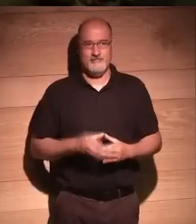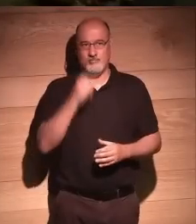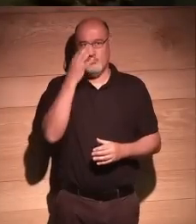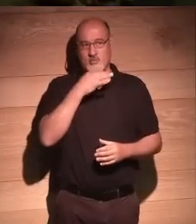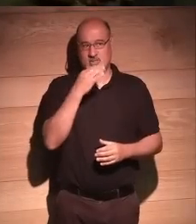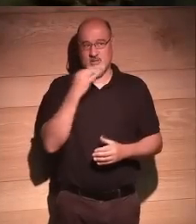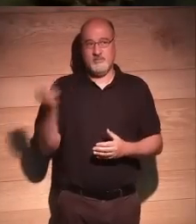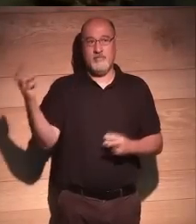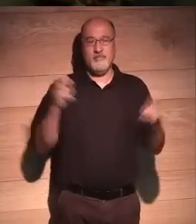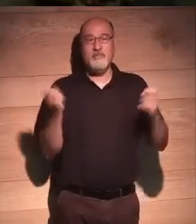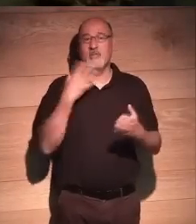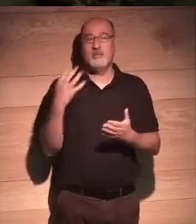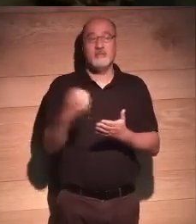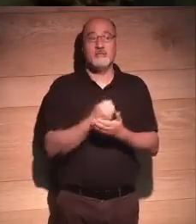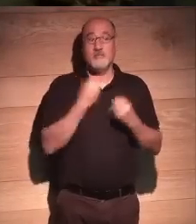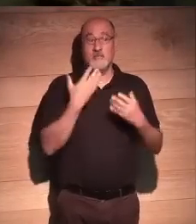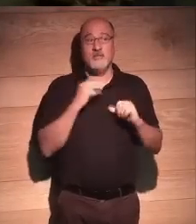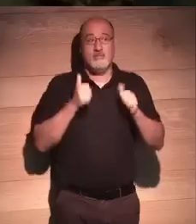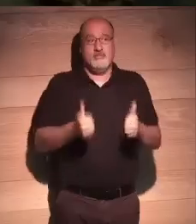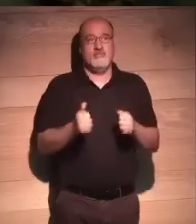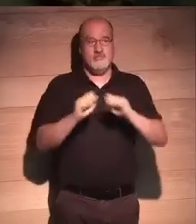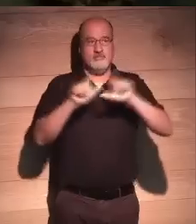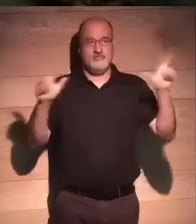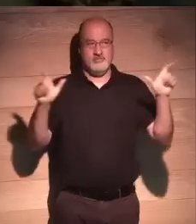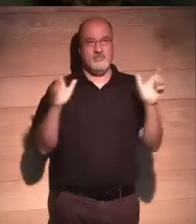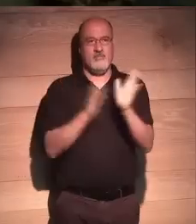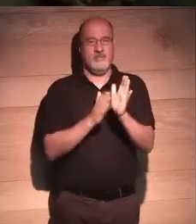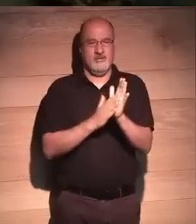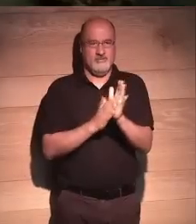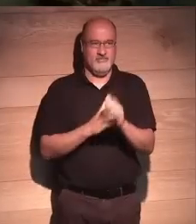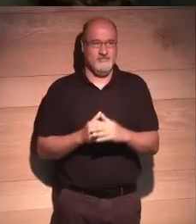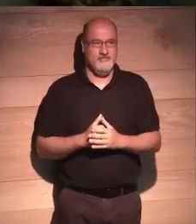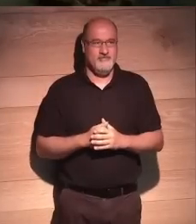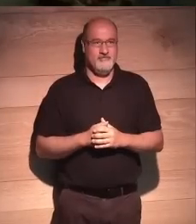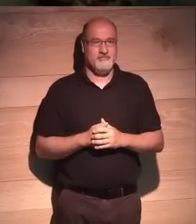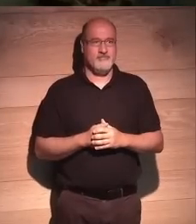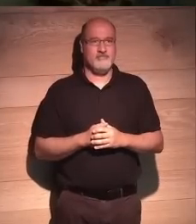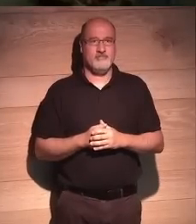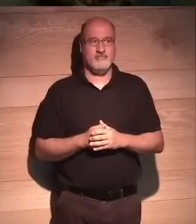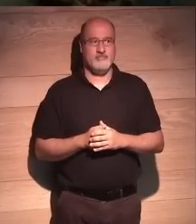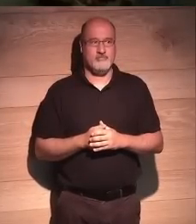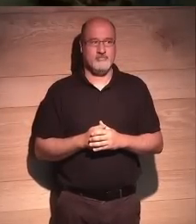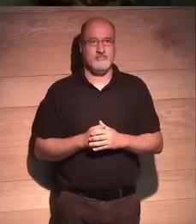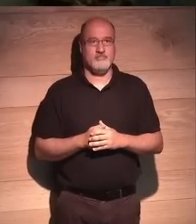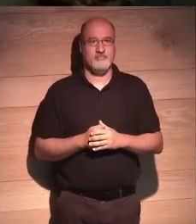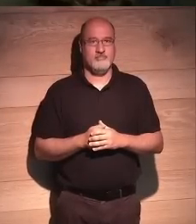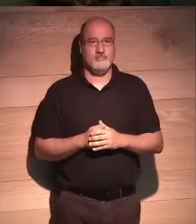Buenas tardes, bienvenidos. ¿Qué tal? Vamos a recibir a la cabecera con un aplauso. Muy bien. Y a mí misma.